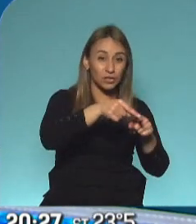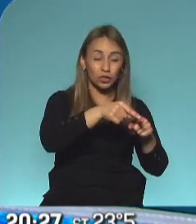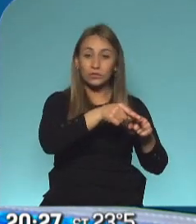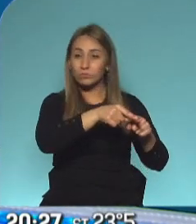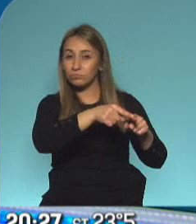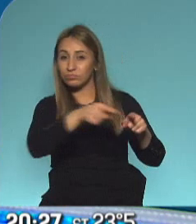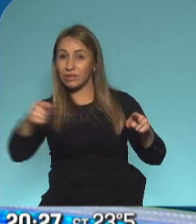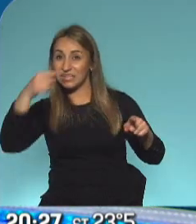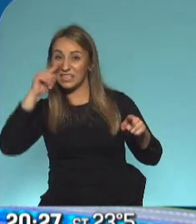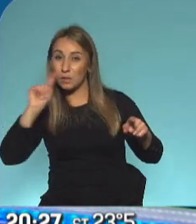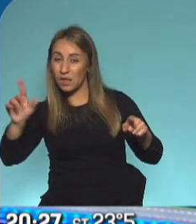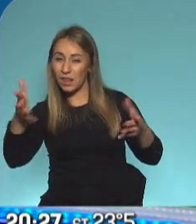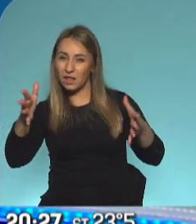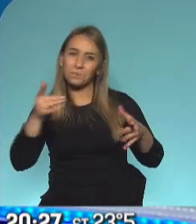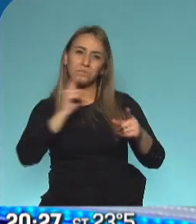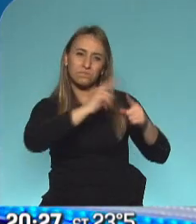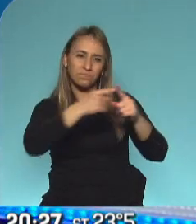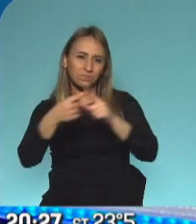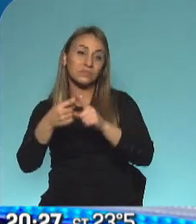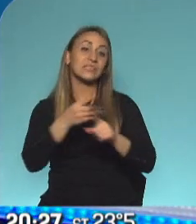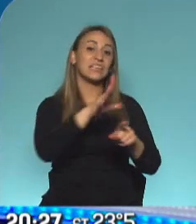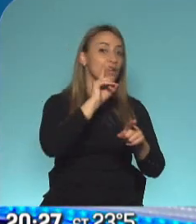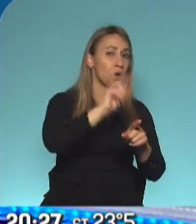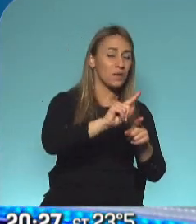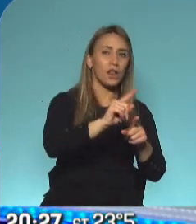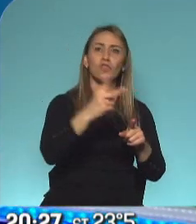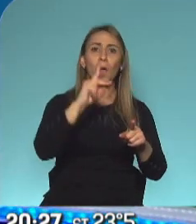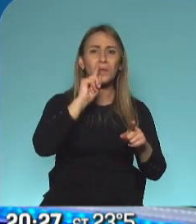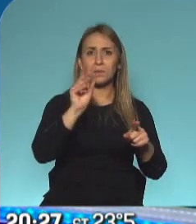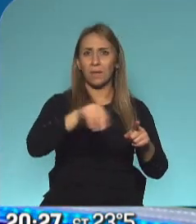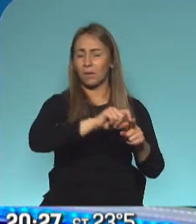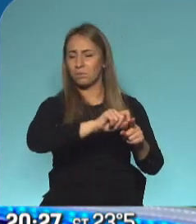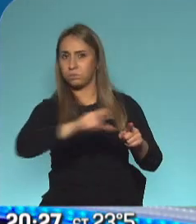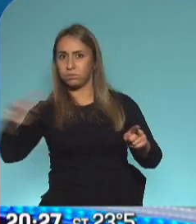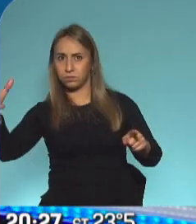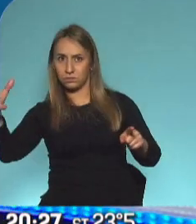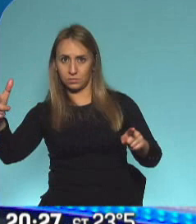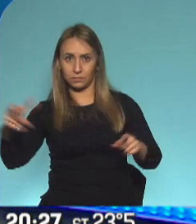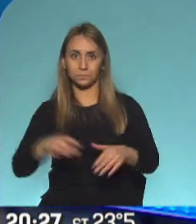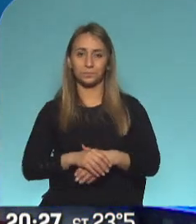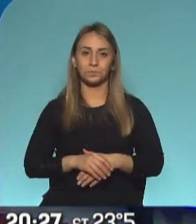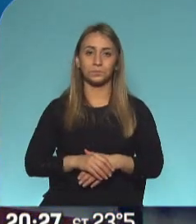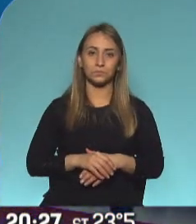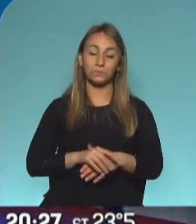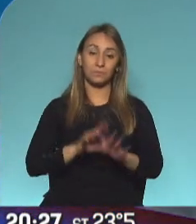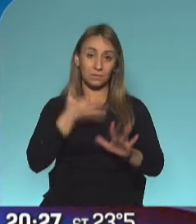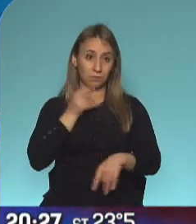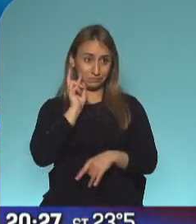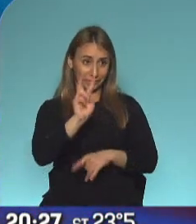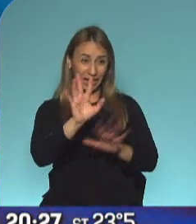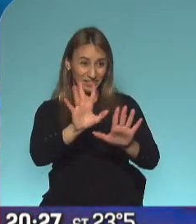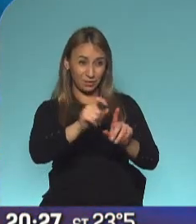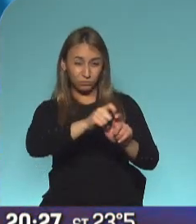5.600. Si uno hace números redondos, de 5.000 nos fuimos 2 lucas más arriba. Claro. Es preocupante. ¿Por